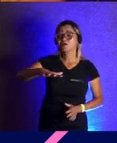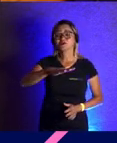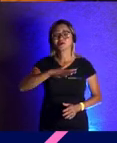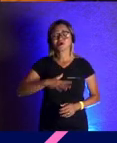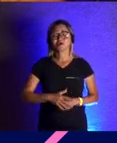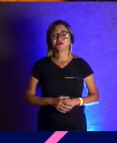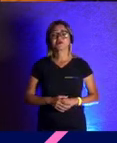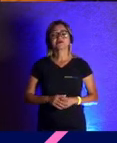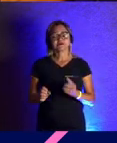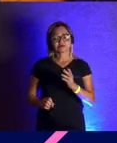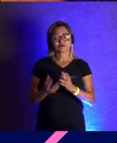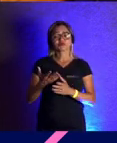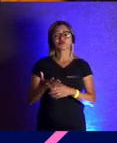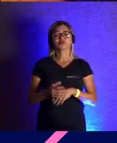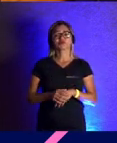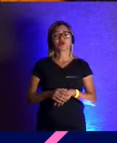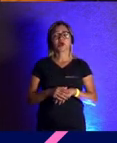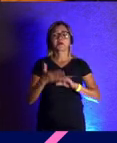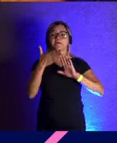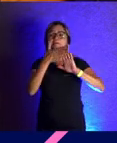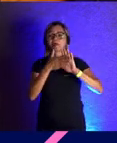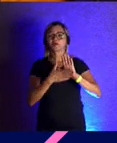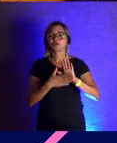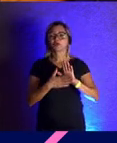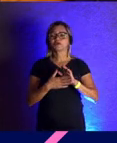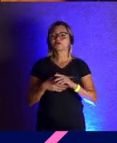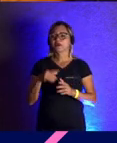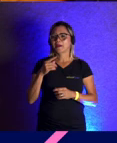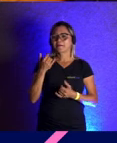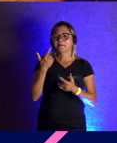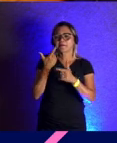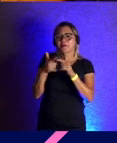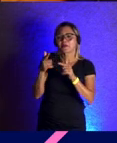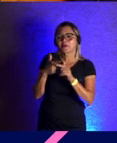patrones, muchas problemáticas.